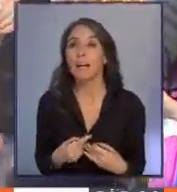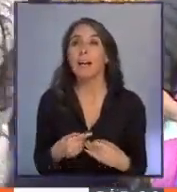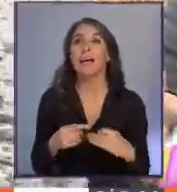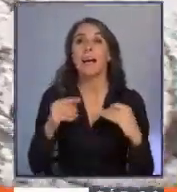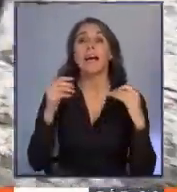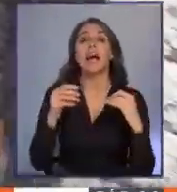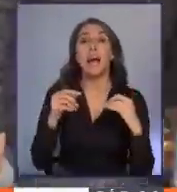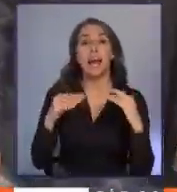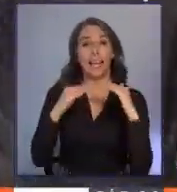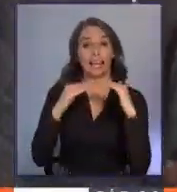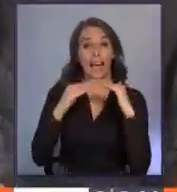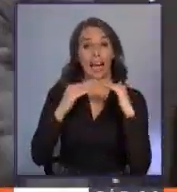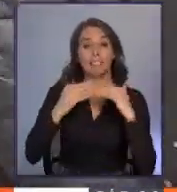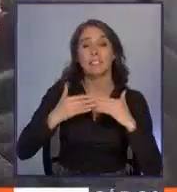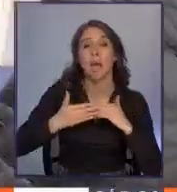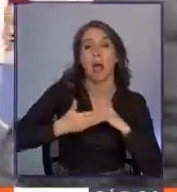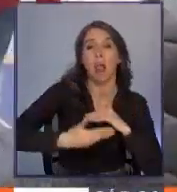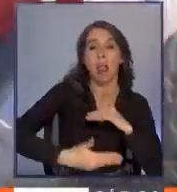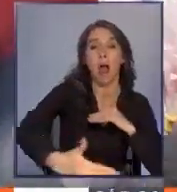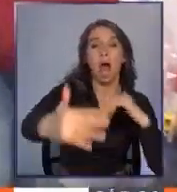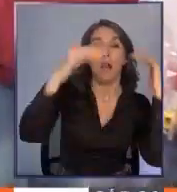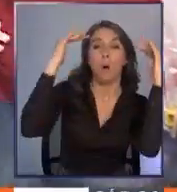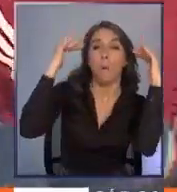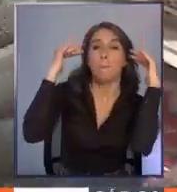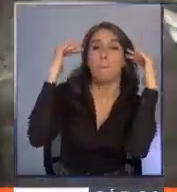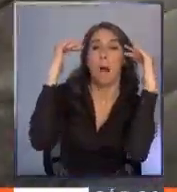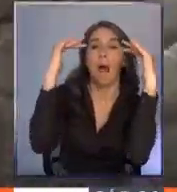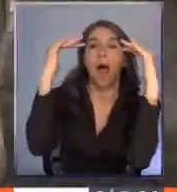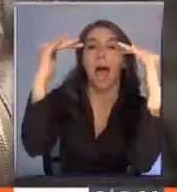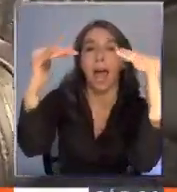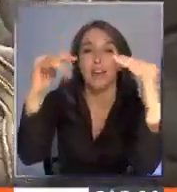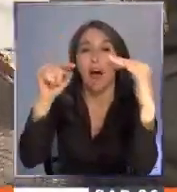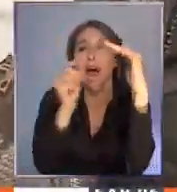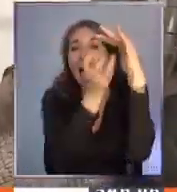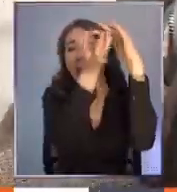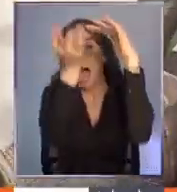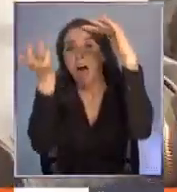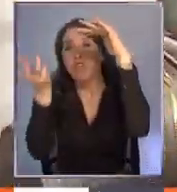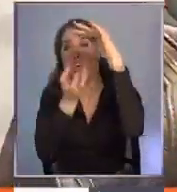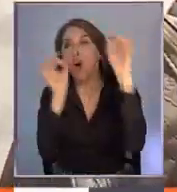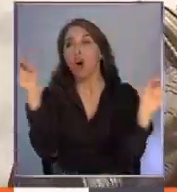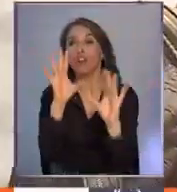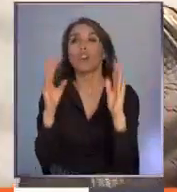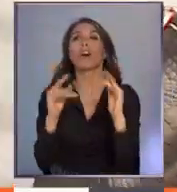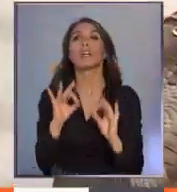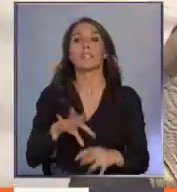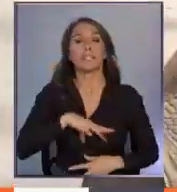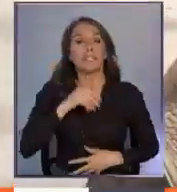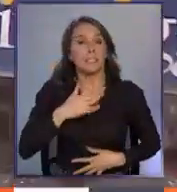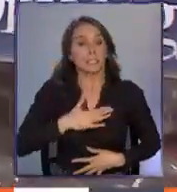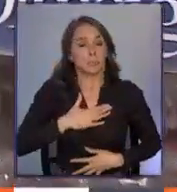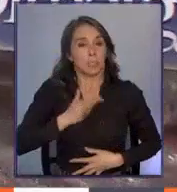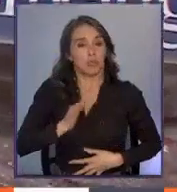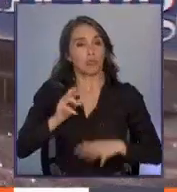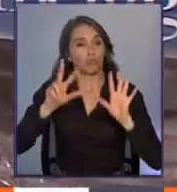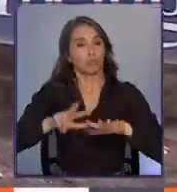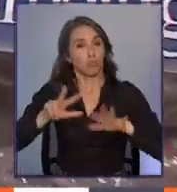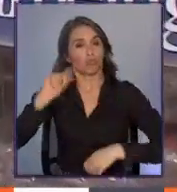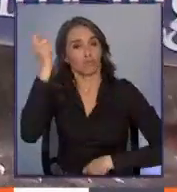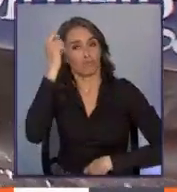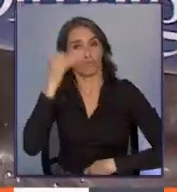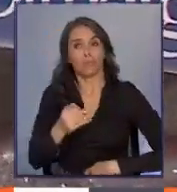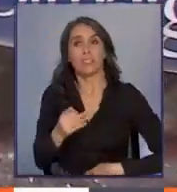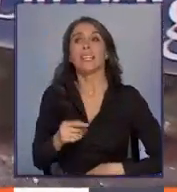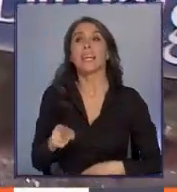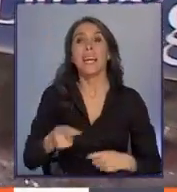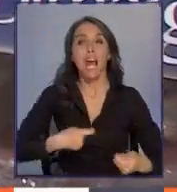de la casa, que es gigante, todos los años, así que andamos buscando cositas. Hay que adornar la casa, hay que tener el espíritu dieciochero y todo eso. El puesto, el local